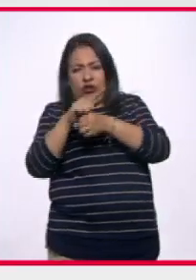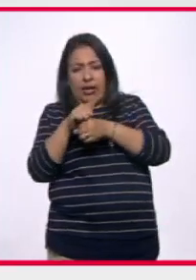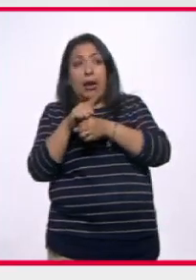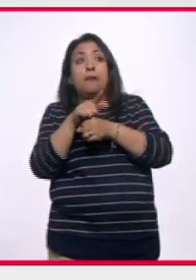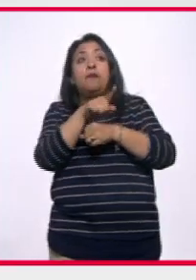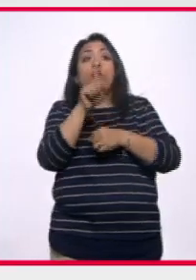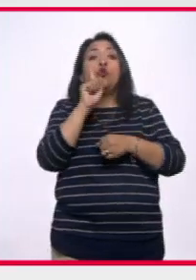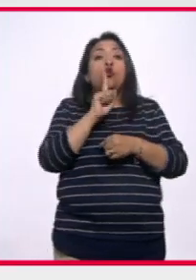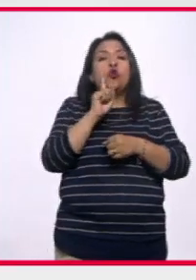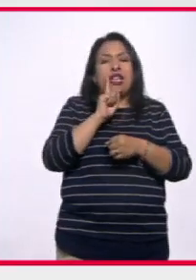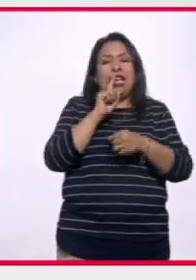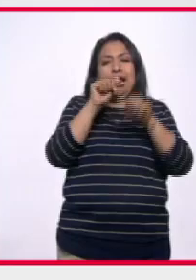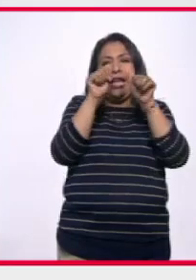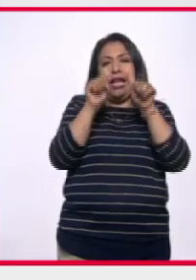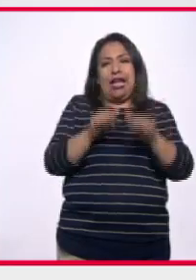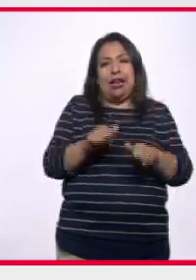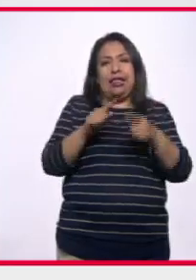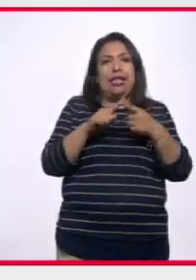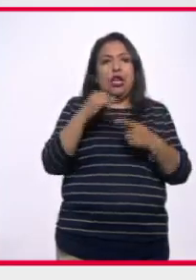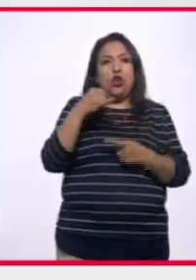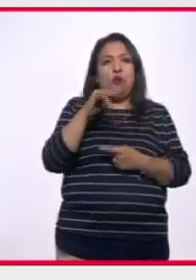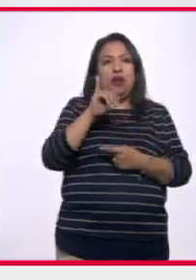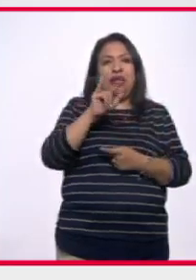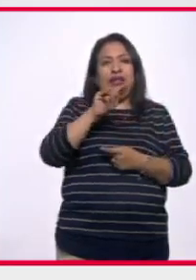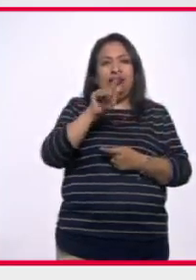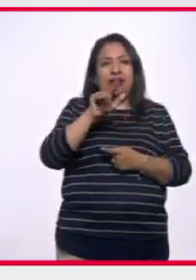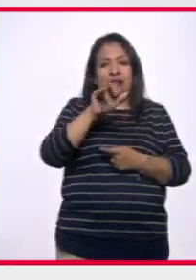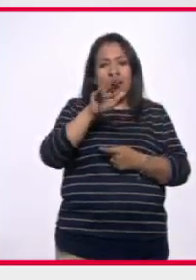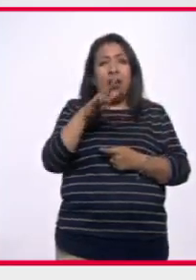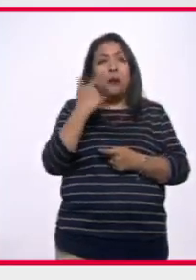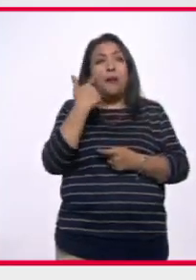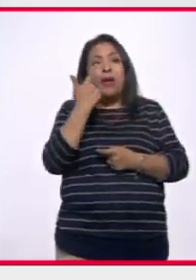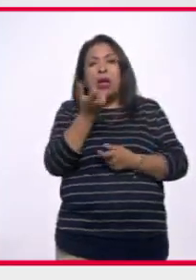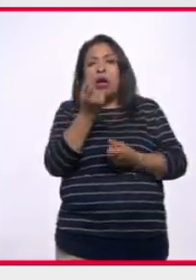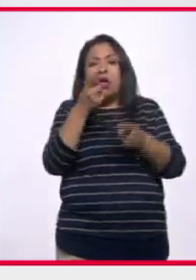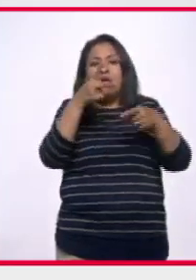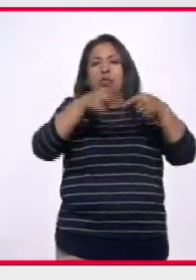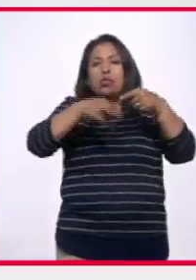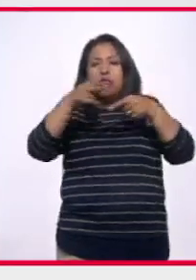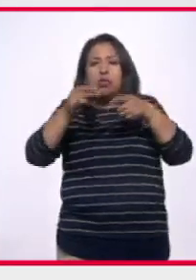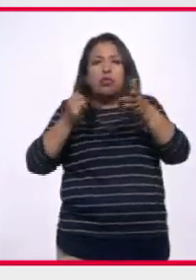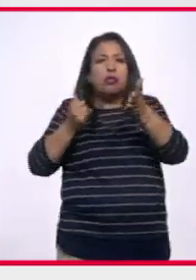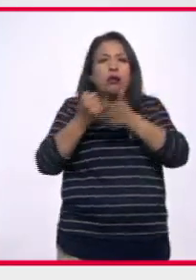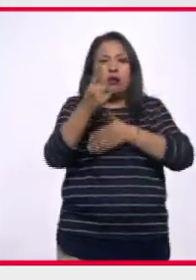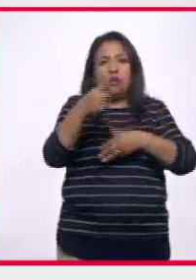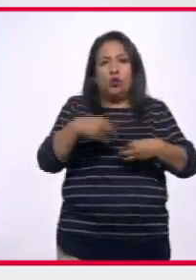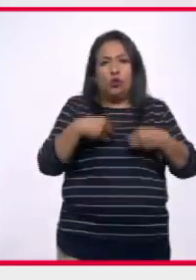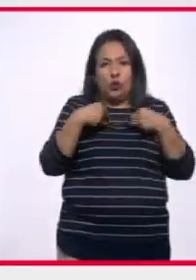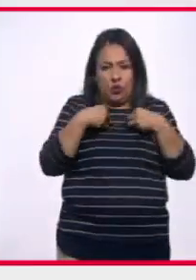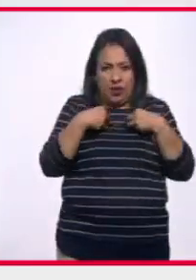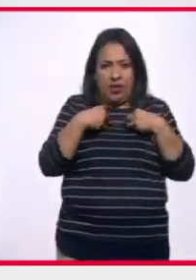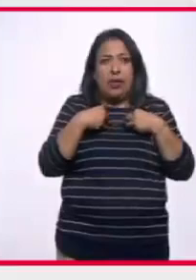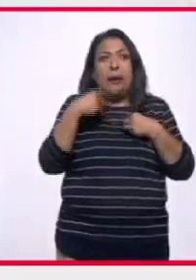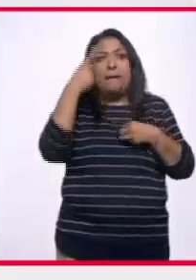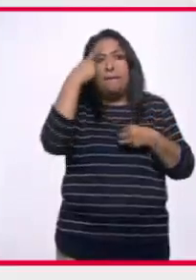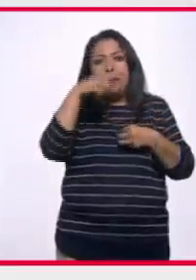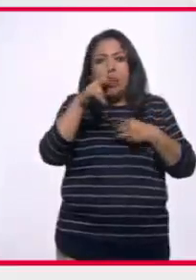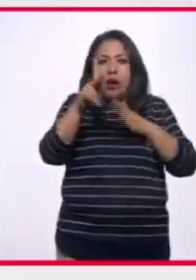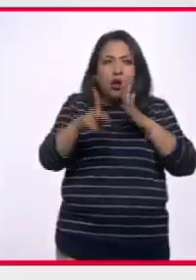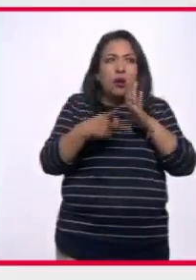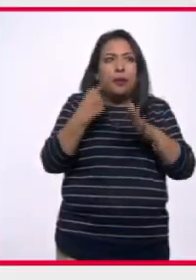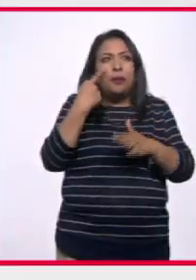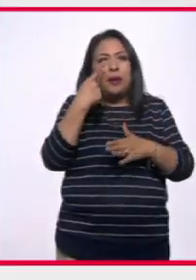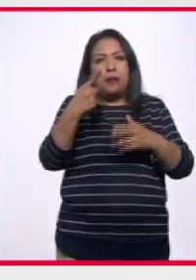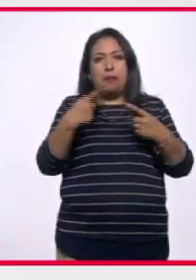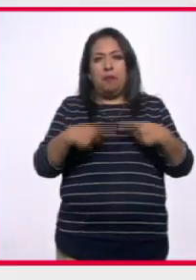la artista interdisciplinaria y el raso se adentró en algunos de los capítulos decisivos de su biografía para reencontrarse